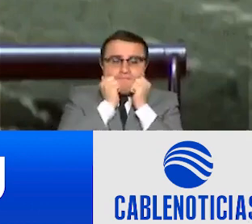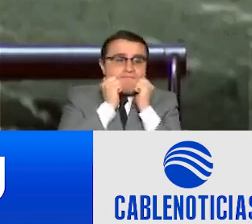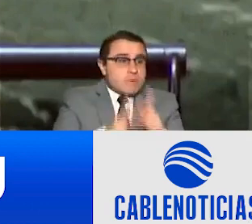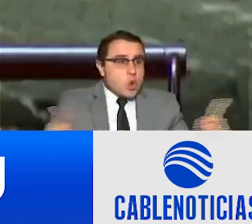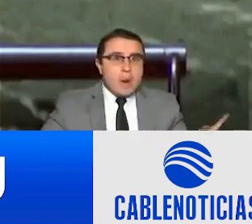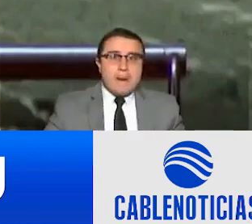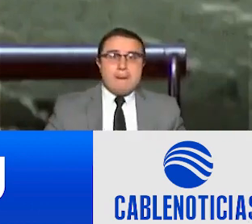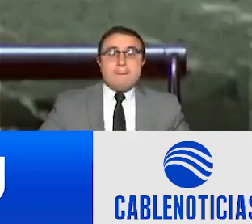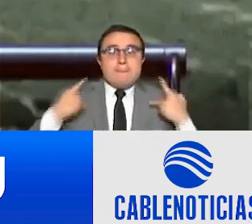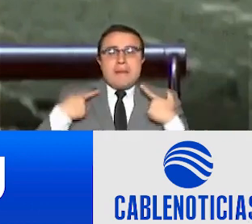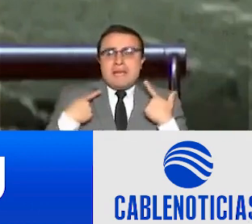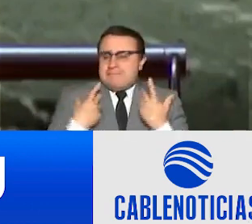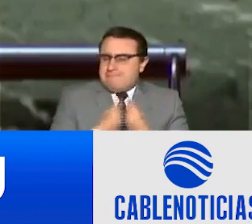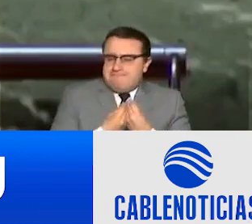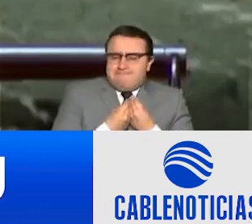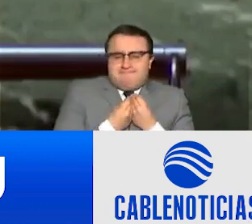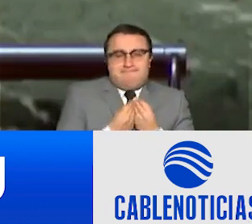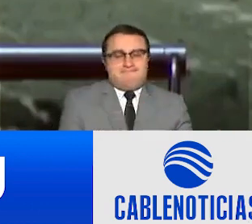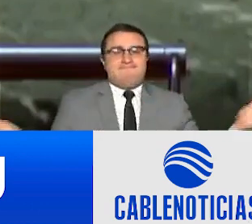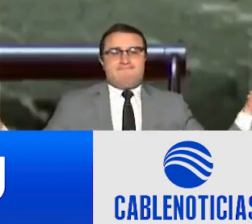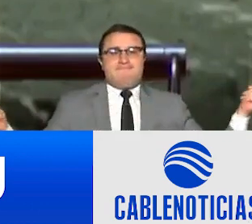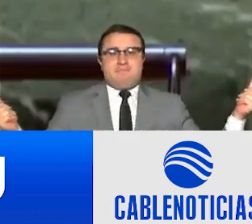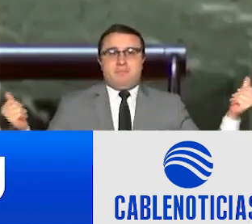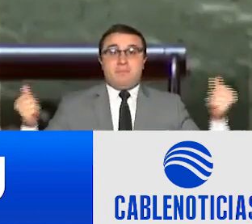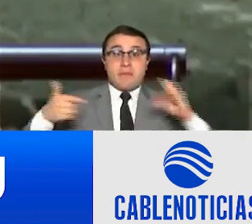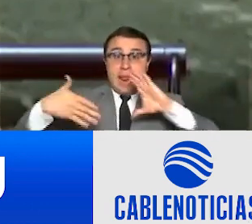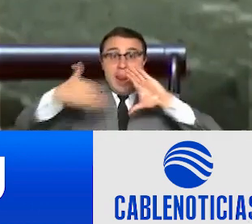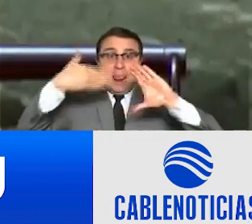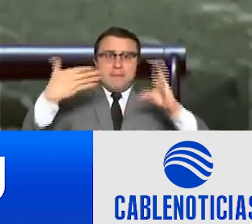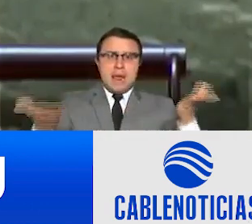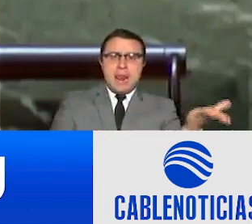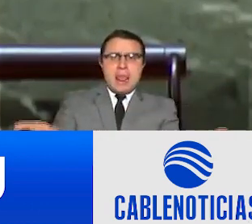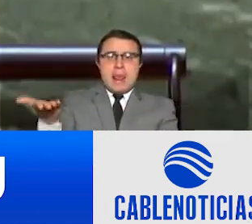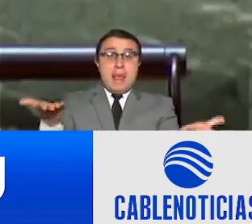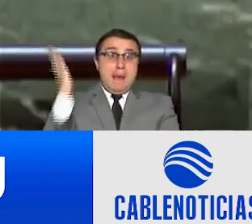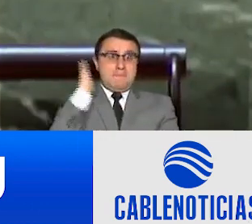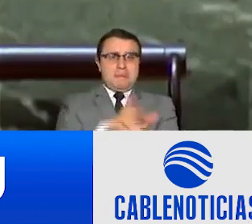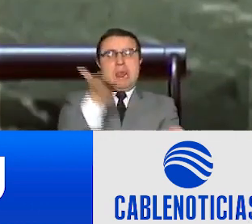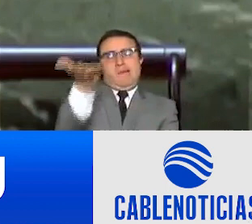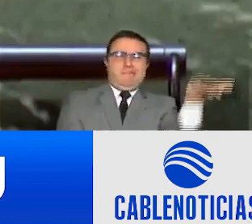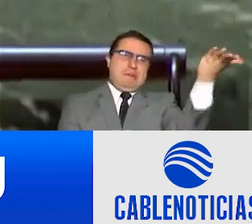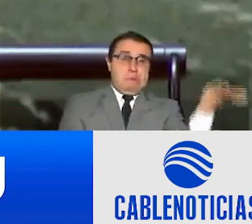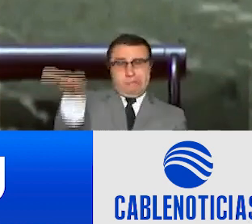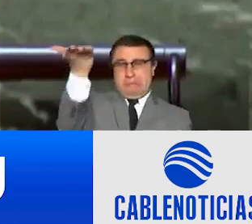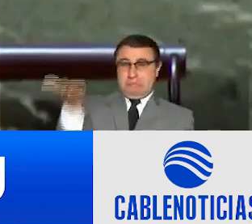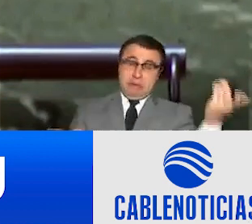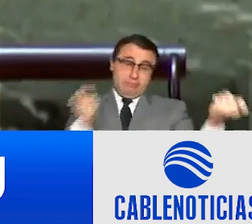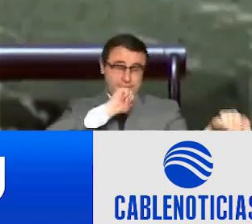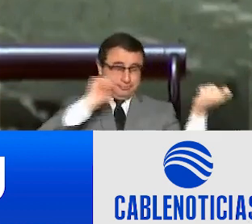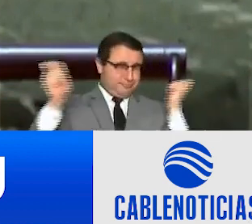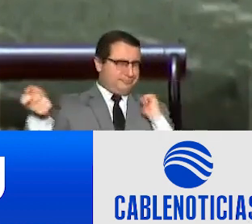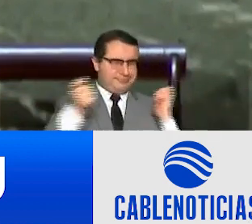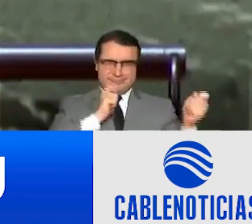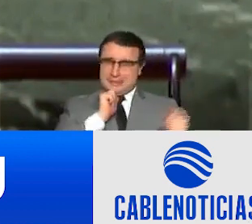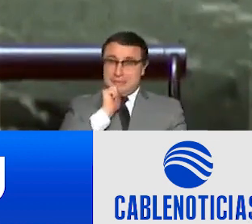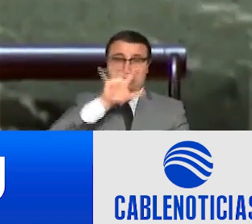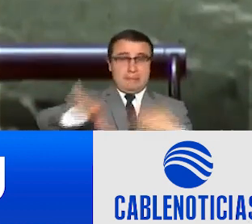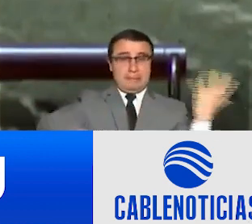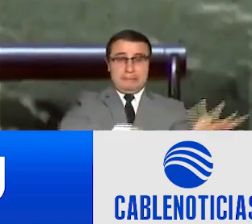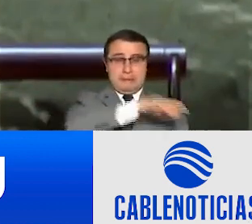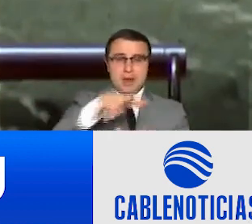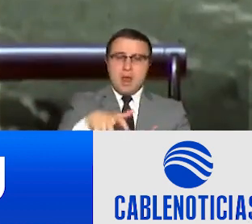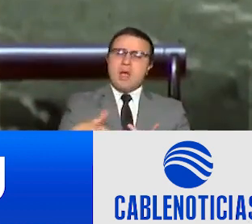humana. El equilibrio climático se rompe. Por tanto, recuperar,